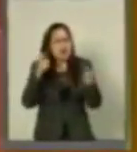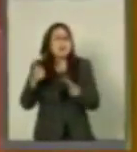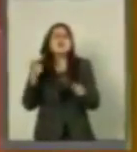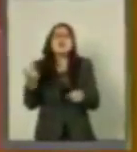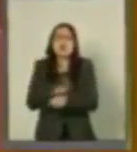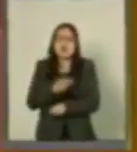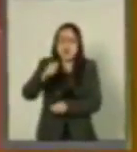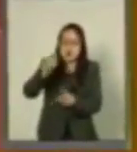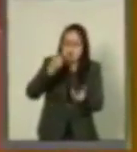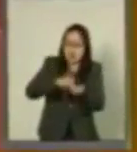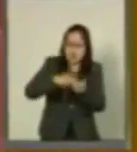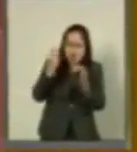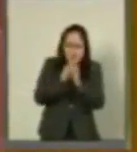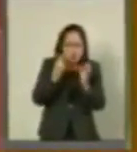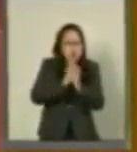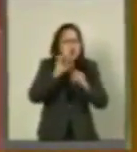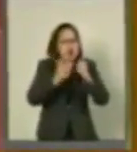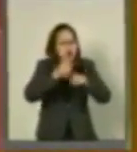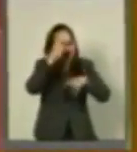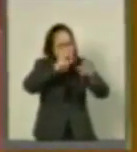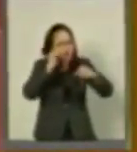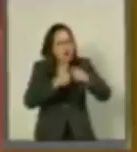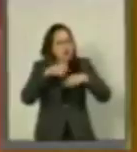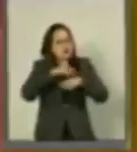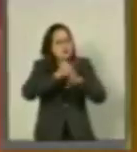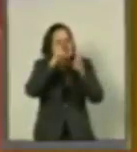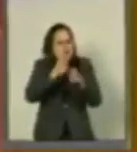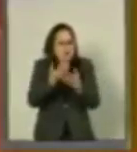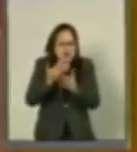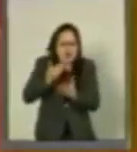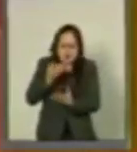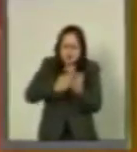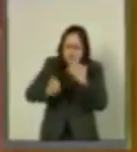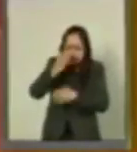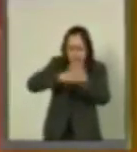sin capacitación, sin entrenamiento,